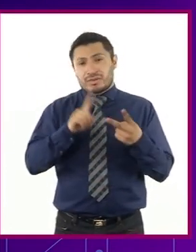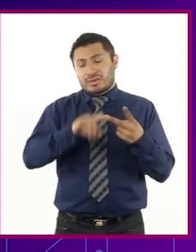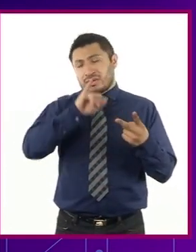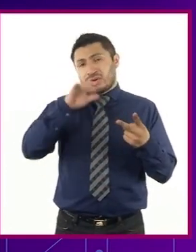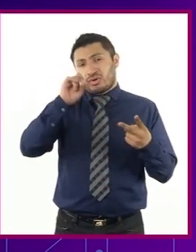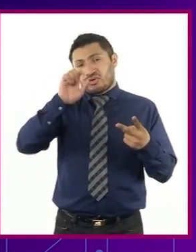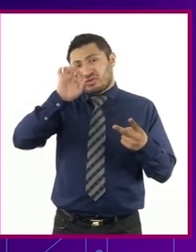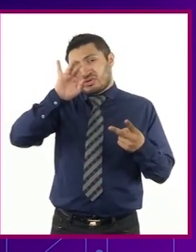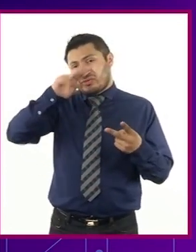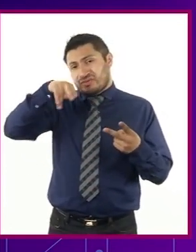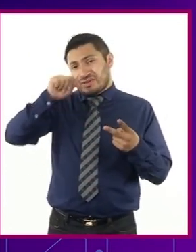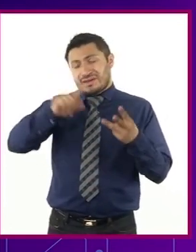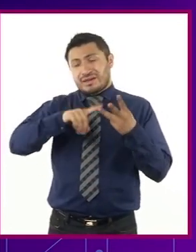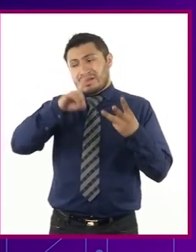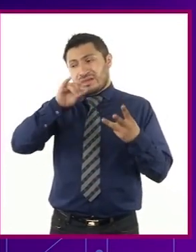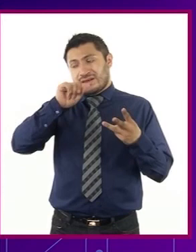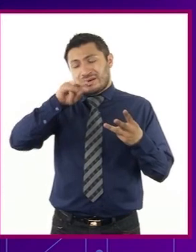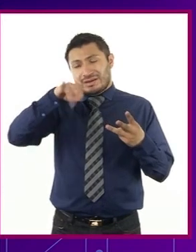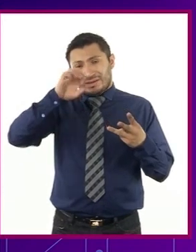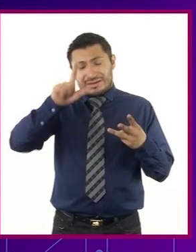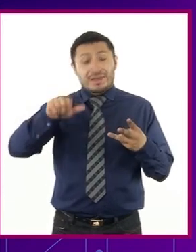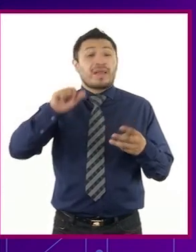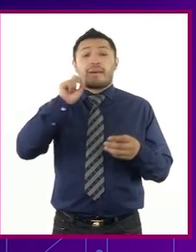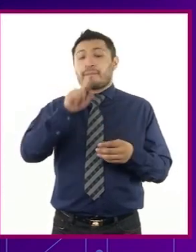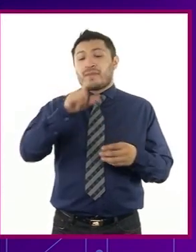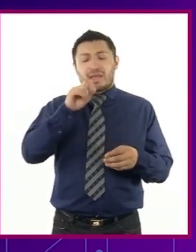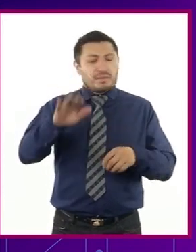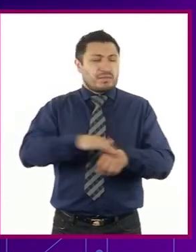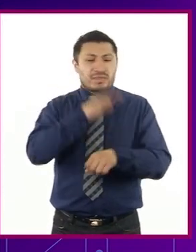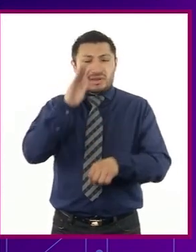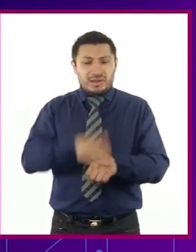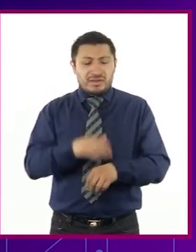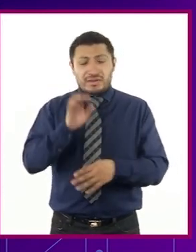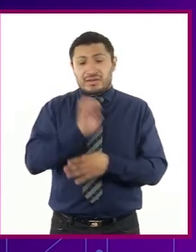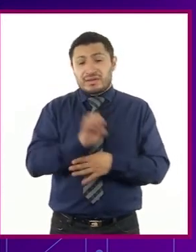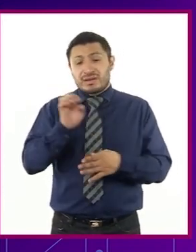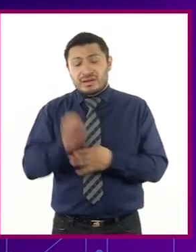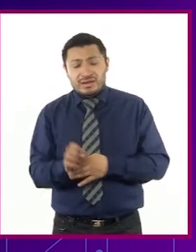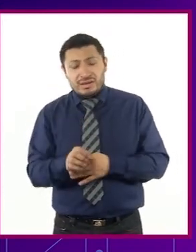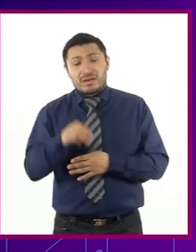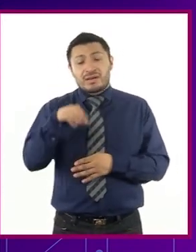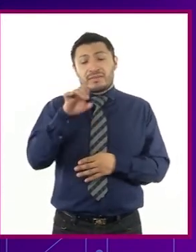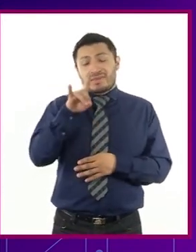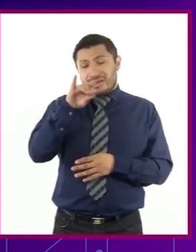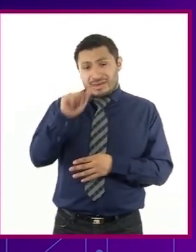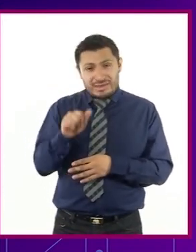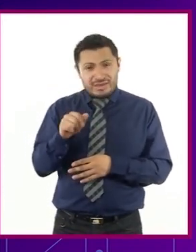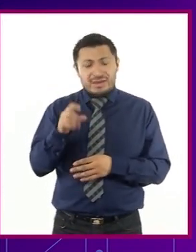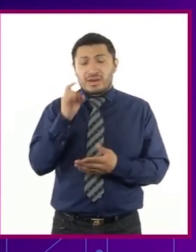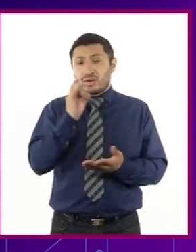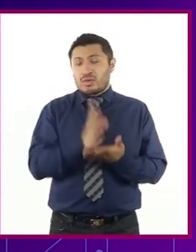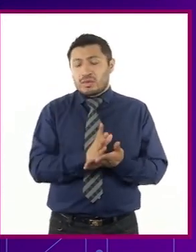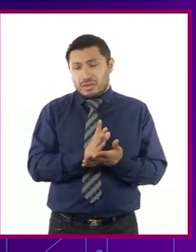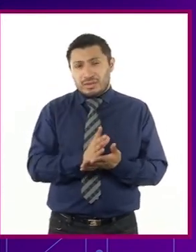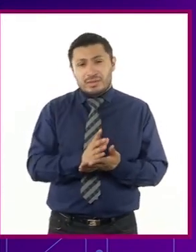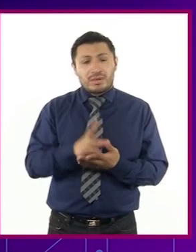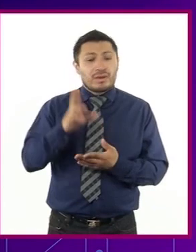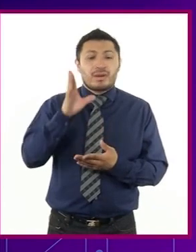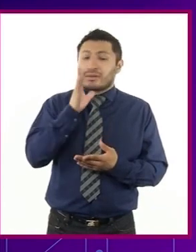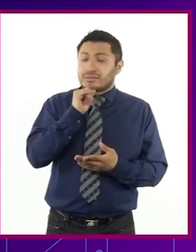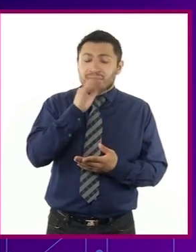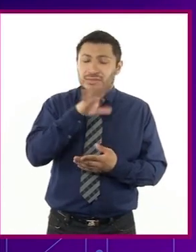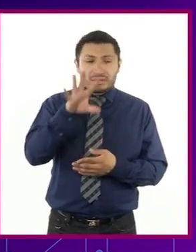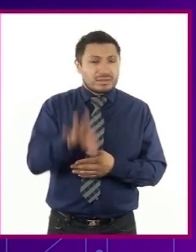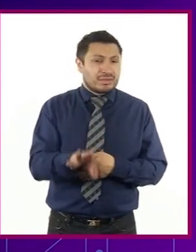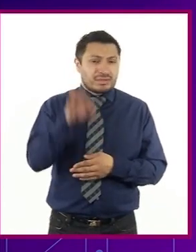mismo desempeño respecto al promedio de aciertos, por lo que, con la media aritmética como único criterio, no se puede